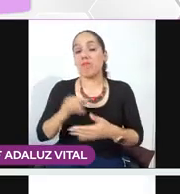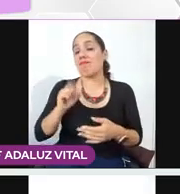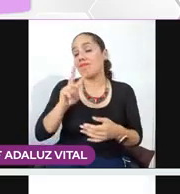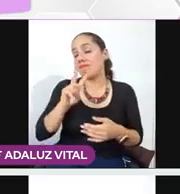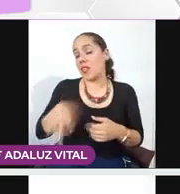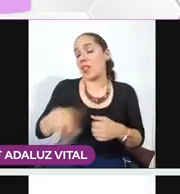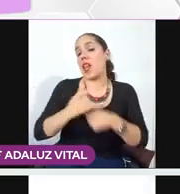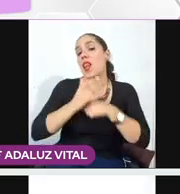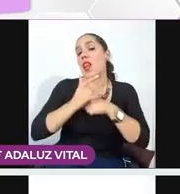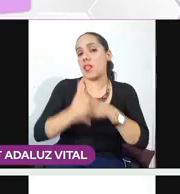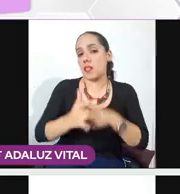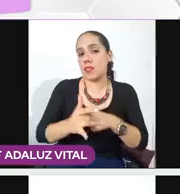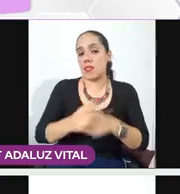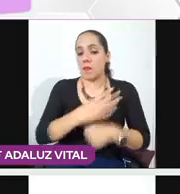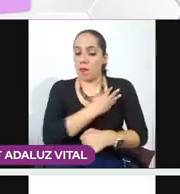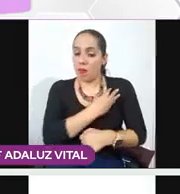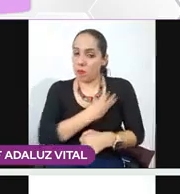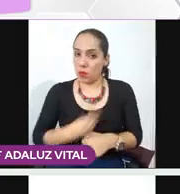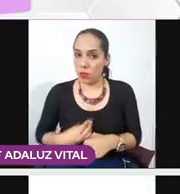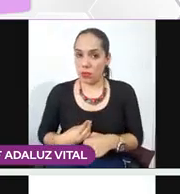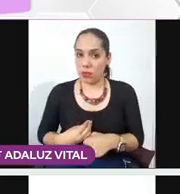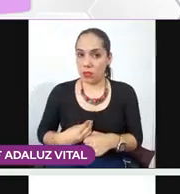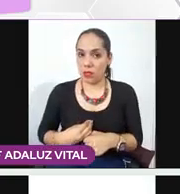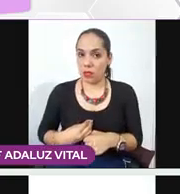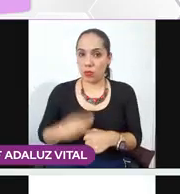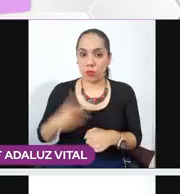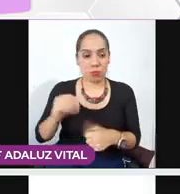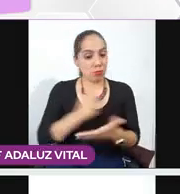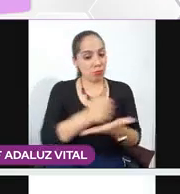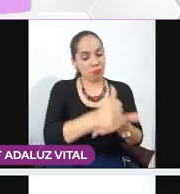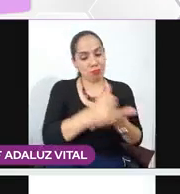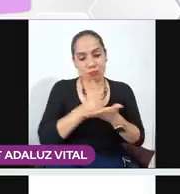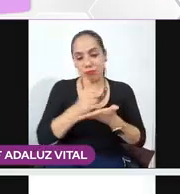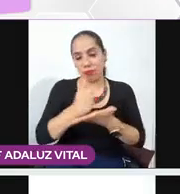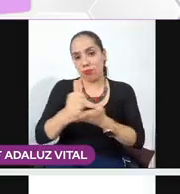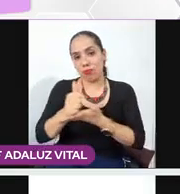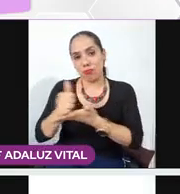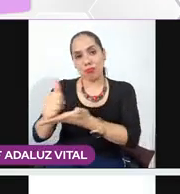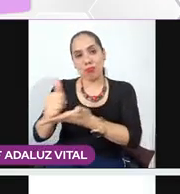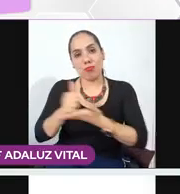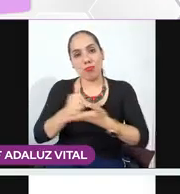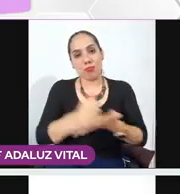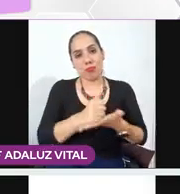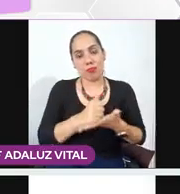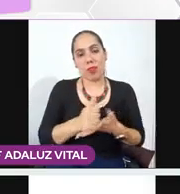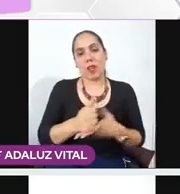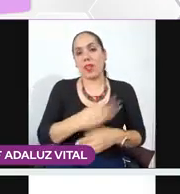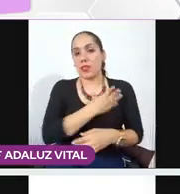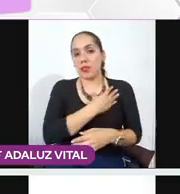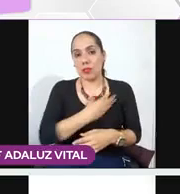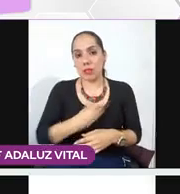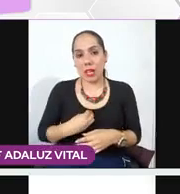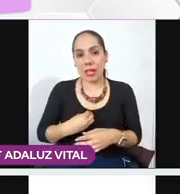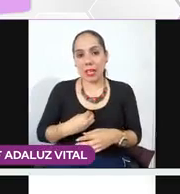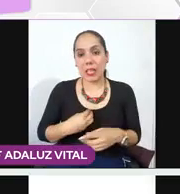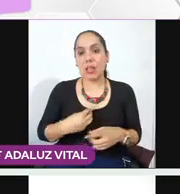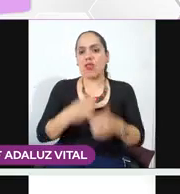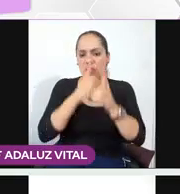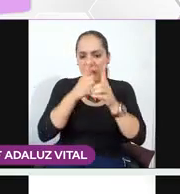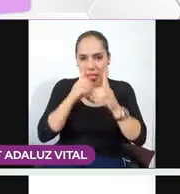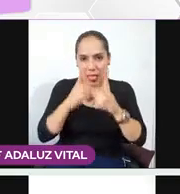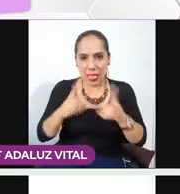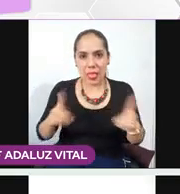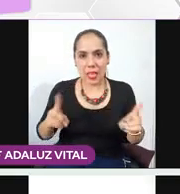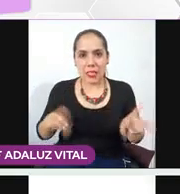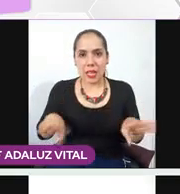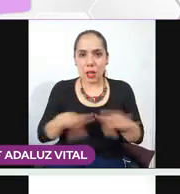¿no? Que en realidad no les estamos dando o permitiendo que desarrollen los elementos o los recursos psicológicos